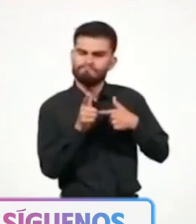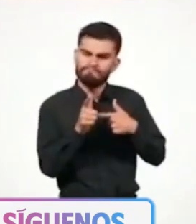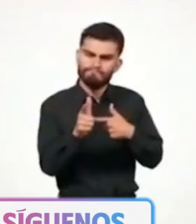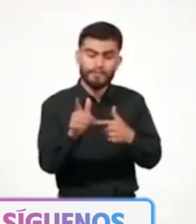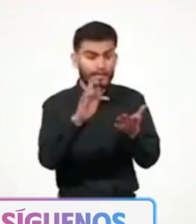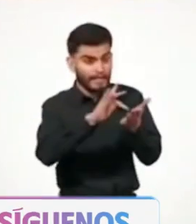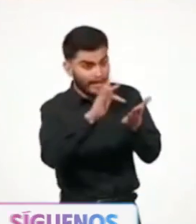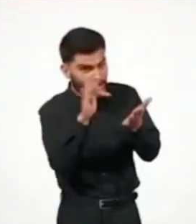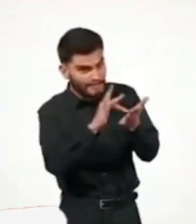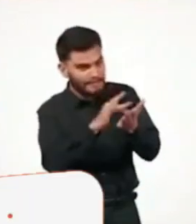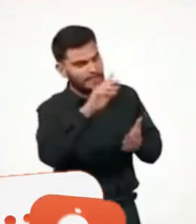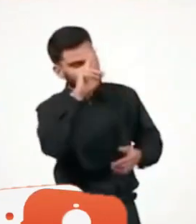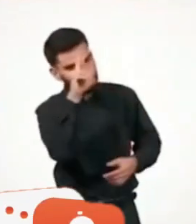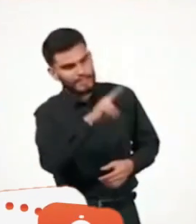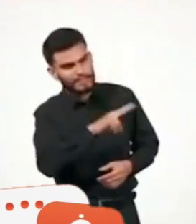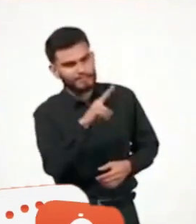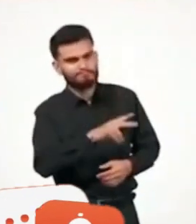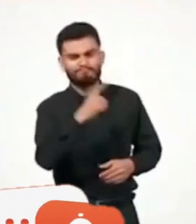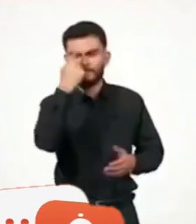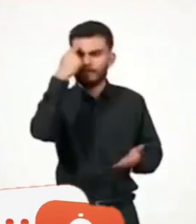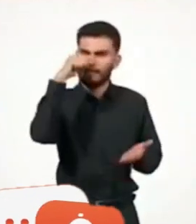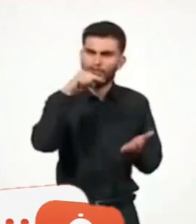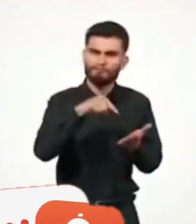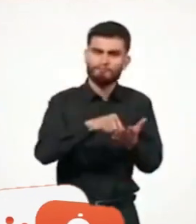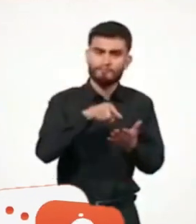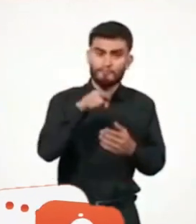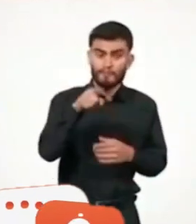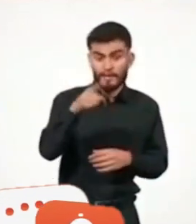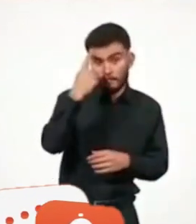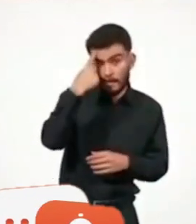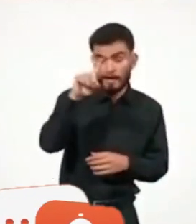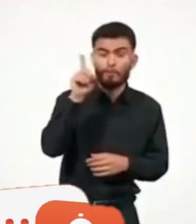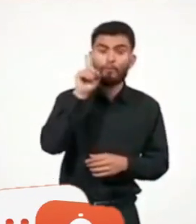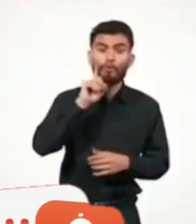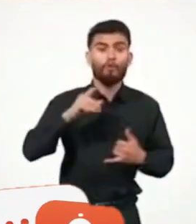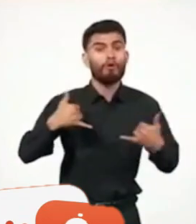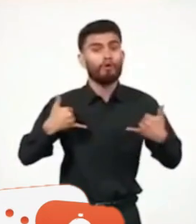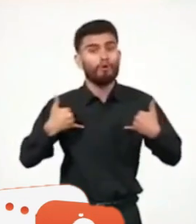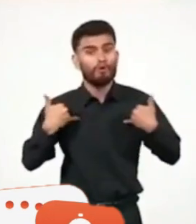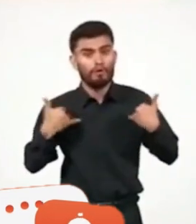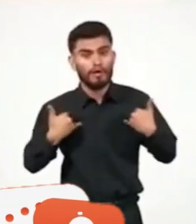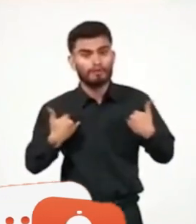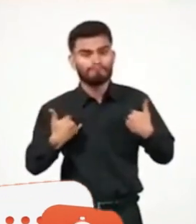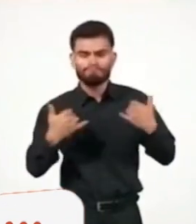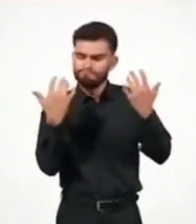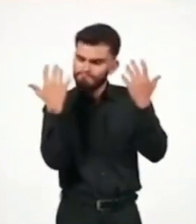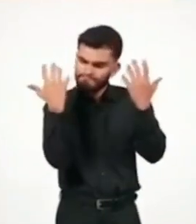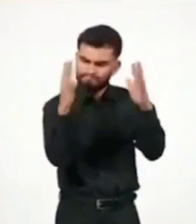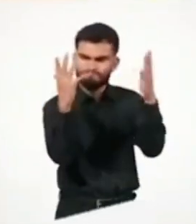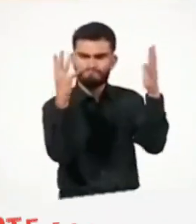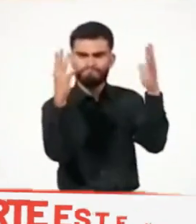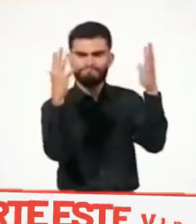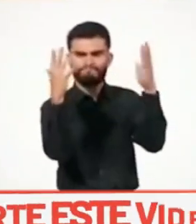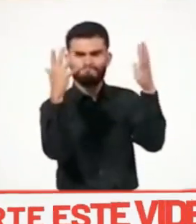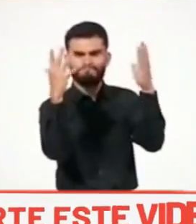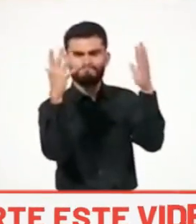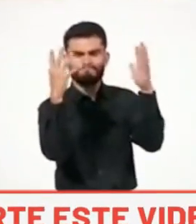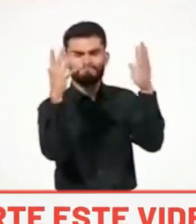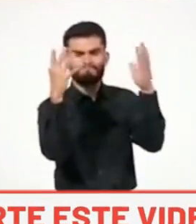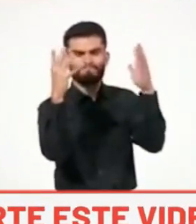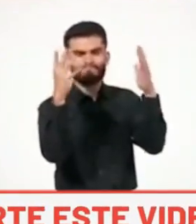que para que esta jovencita, Caroline Valery, pues es un aplauso más que otra cosa. Un aplauso de